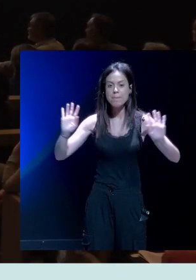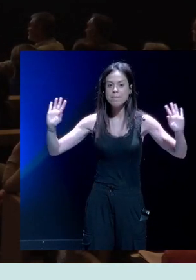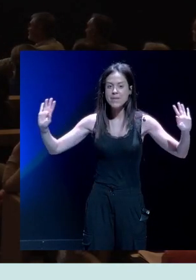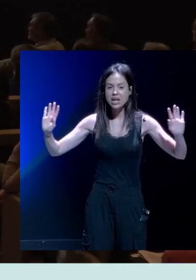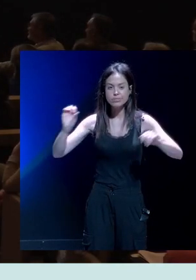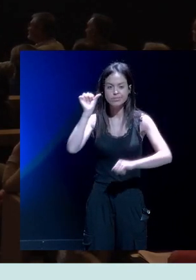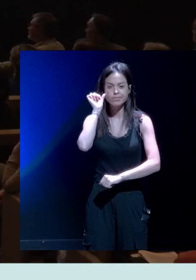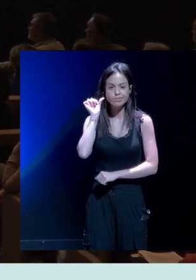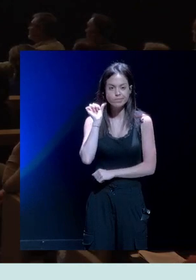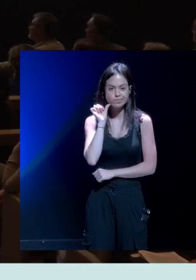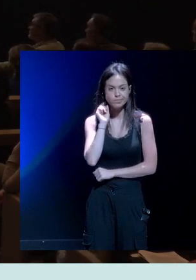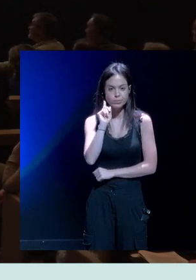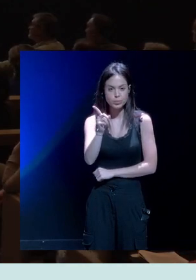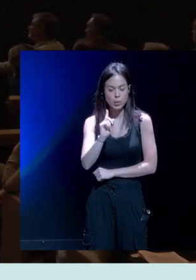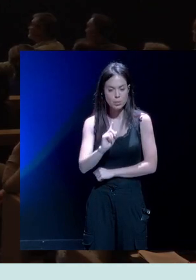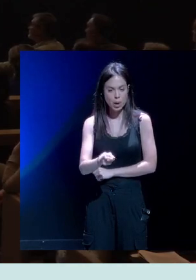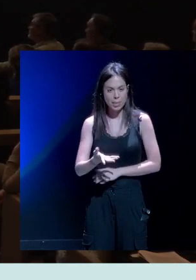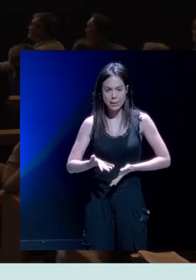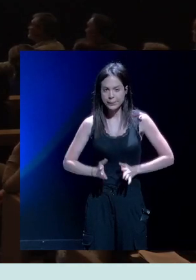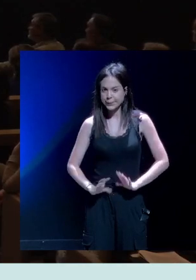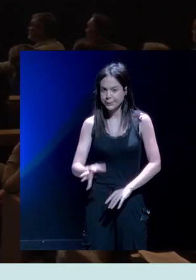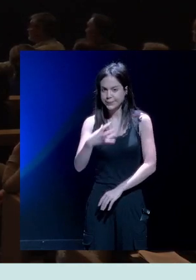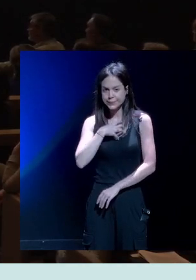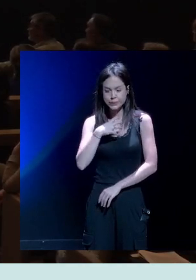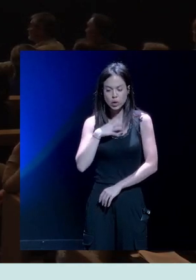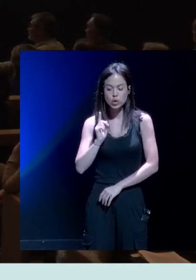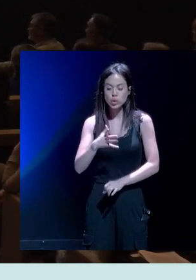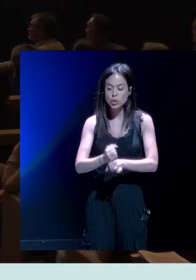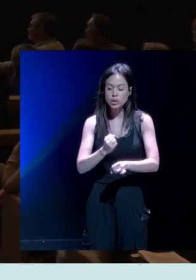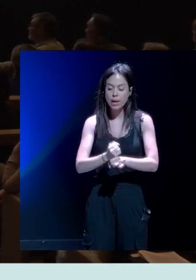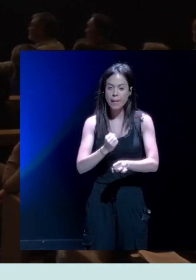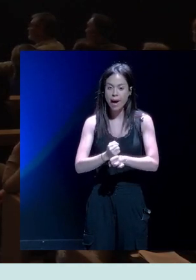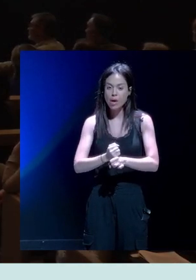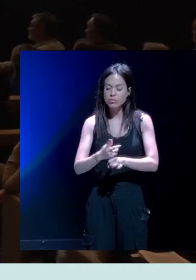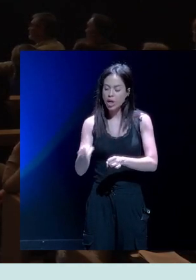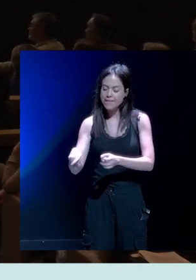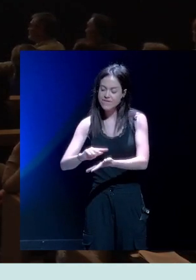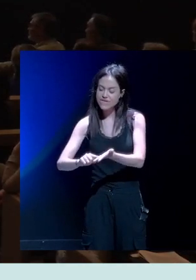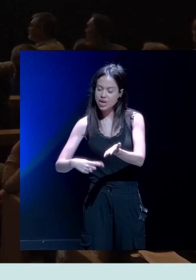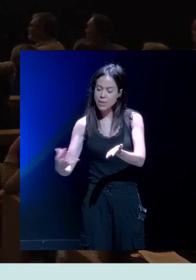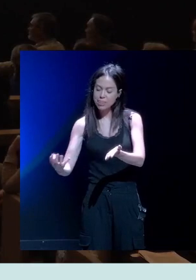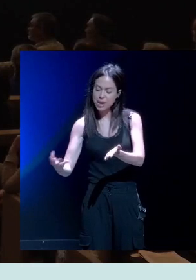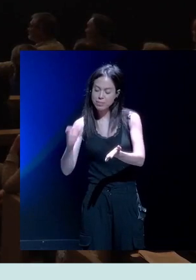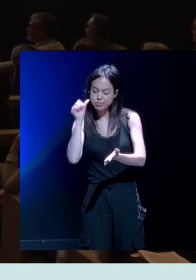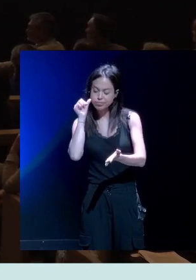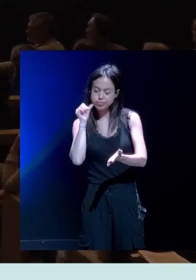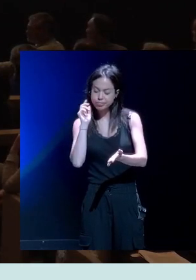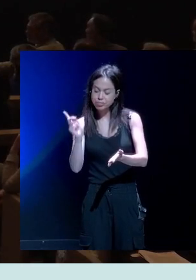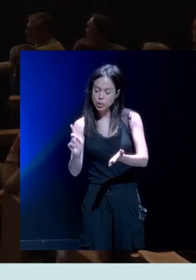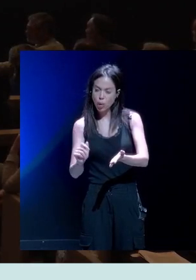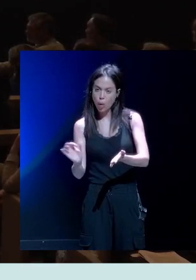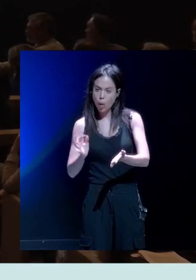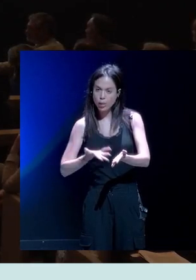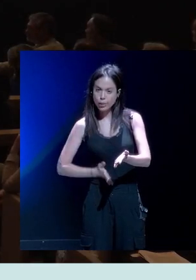decir, solamente pueden conseguir un puesto de trabajo si firman un contrato, un compromiso de que no se van a quedar embarazadas o tener